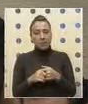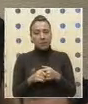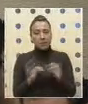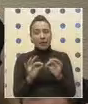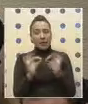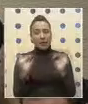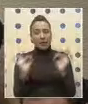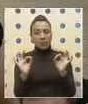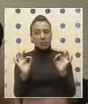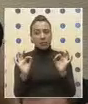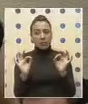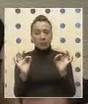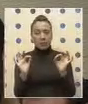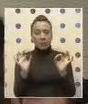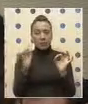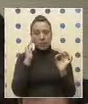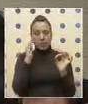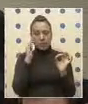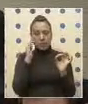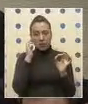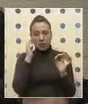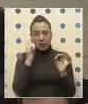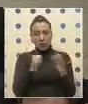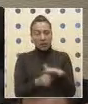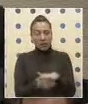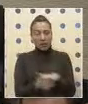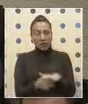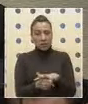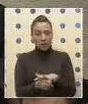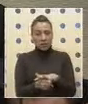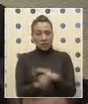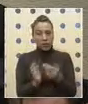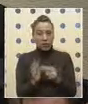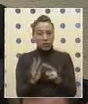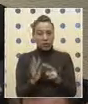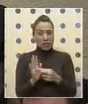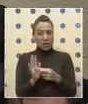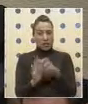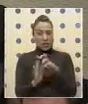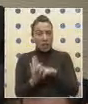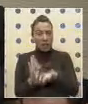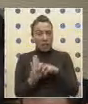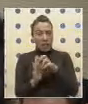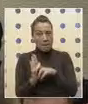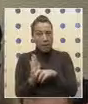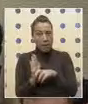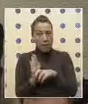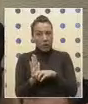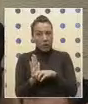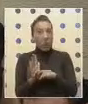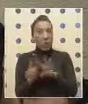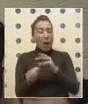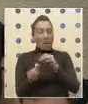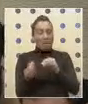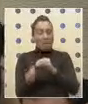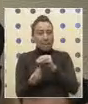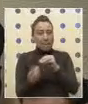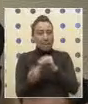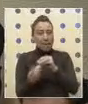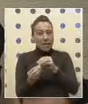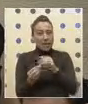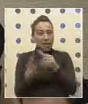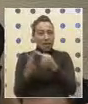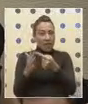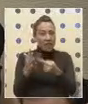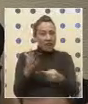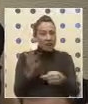particularmente la situación que se ha planteado en este proyecto, que es un híbrido de proyectos distintos